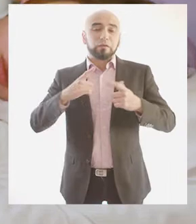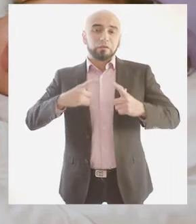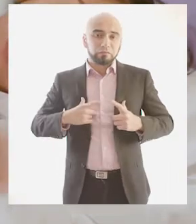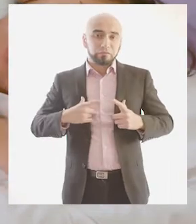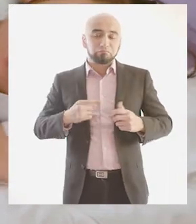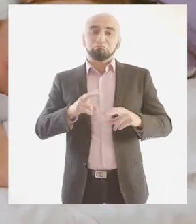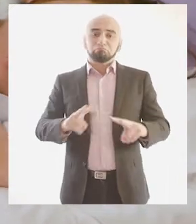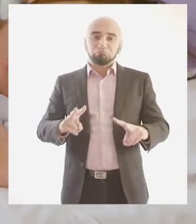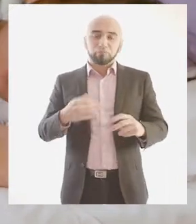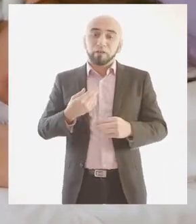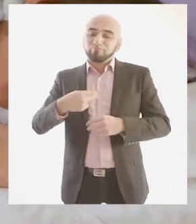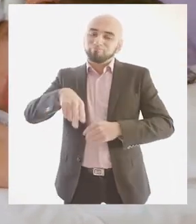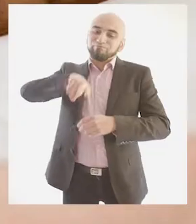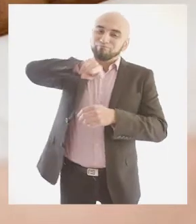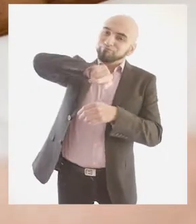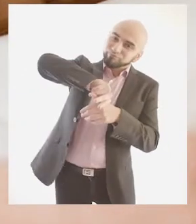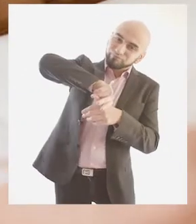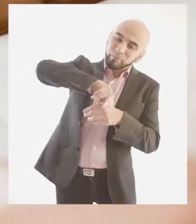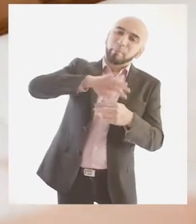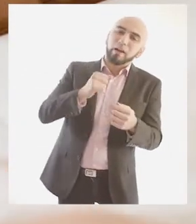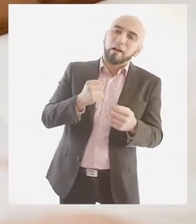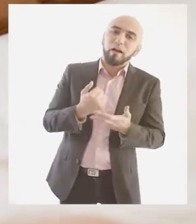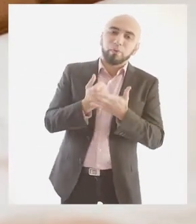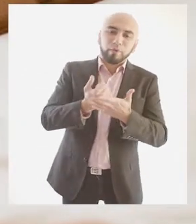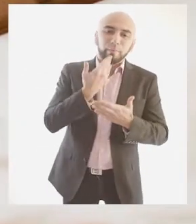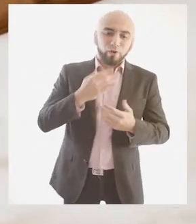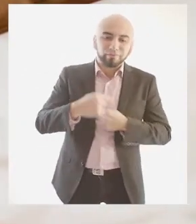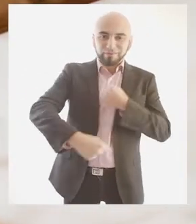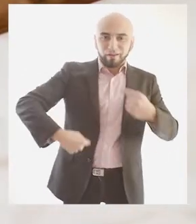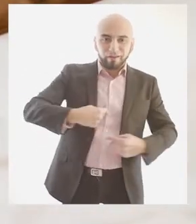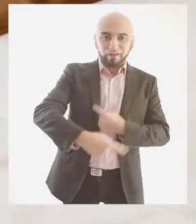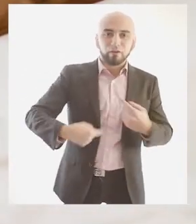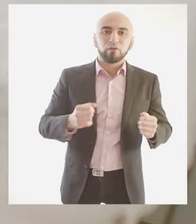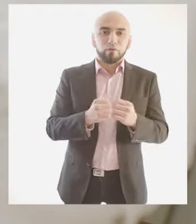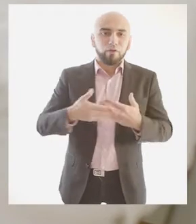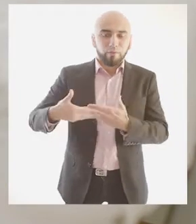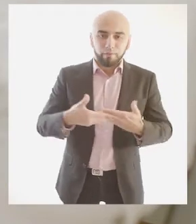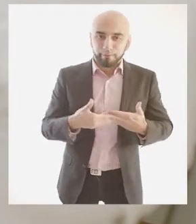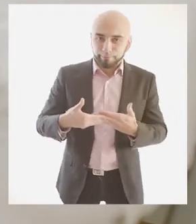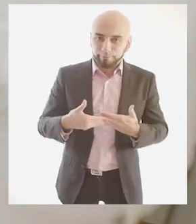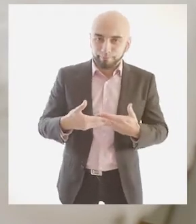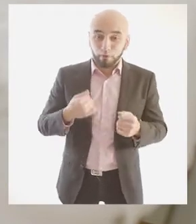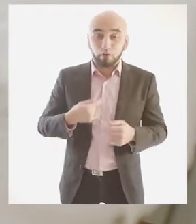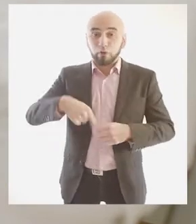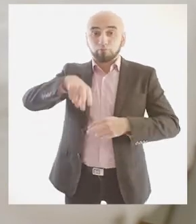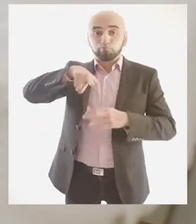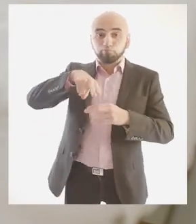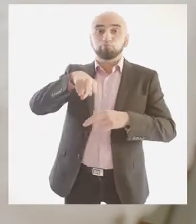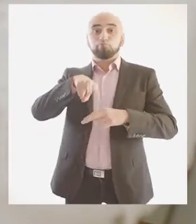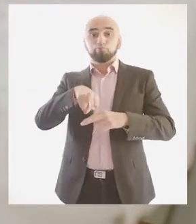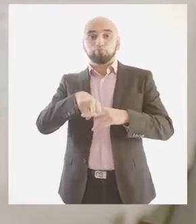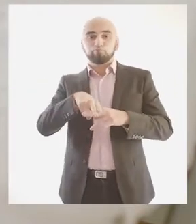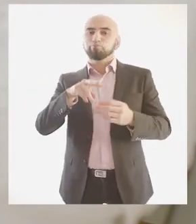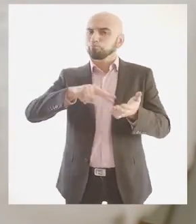atrás, hazlo poniéndote del lado izquierdo para favorecer la irrigación de sangre a tu guagua. La posición acostada horizontal tiene